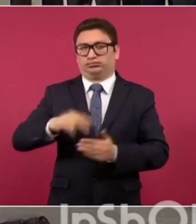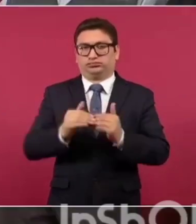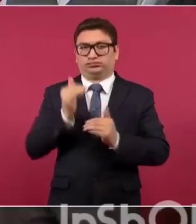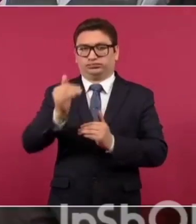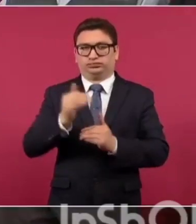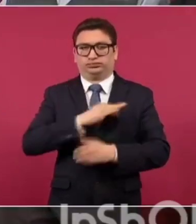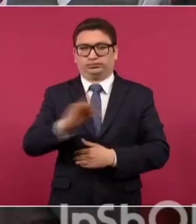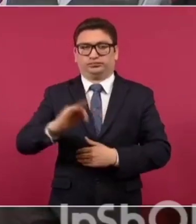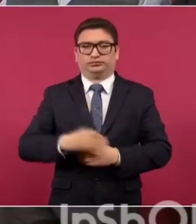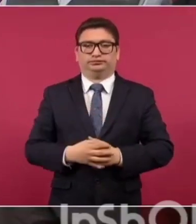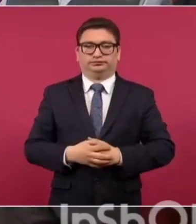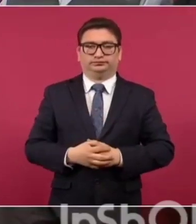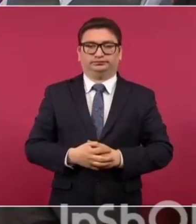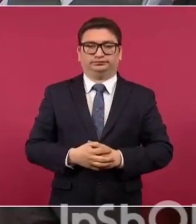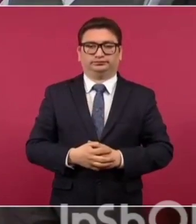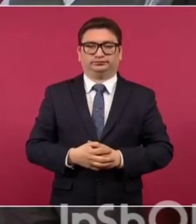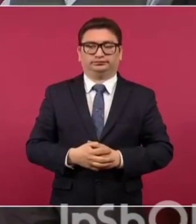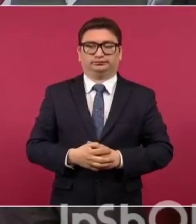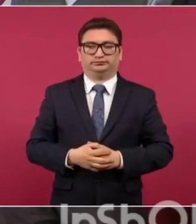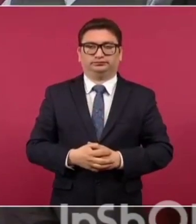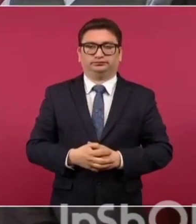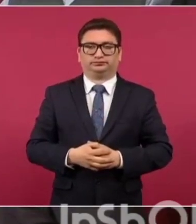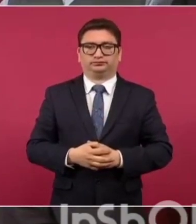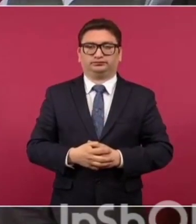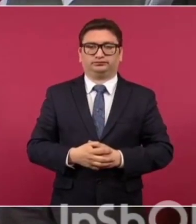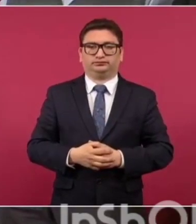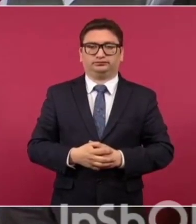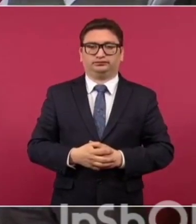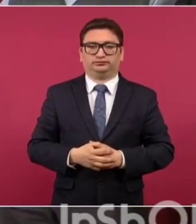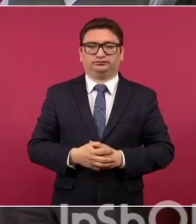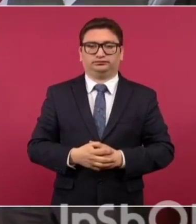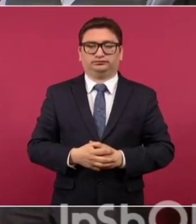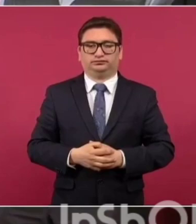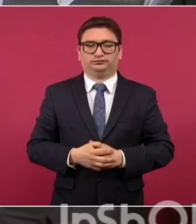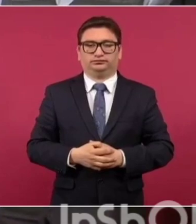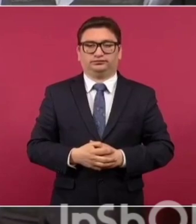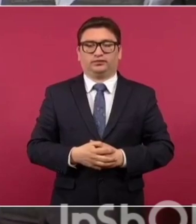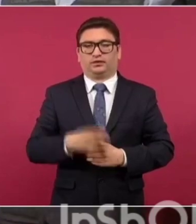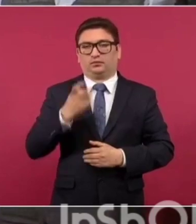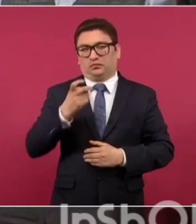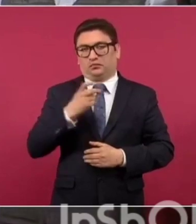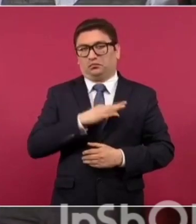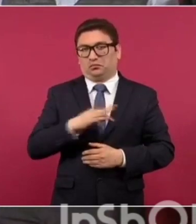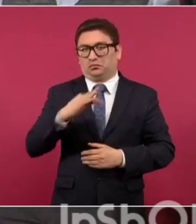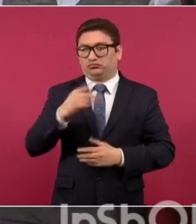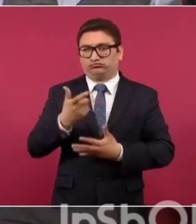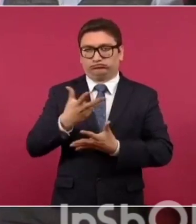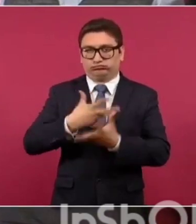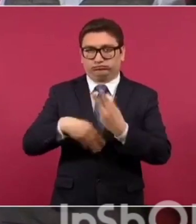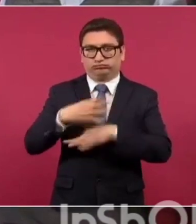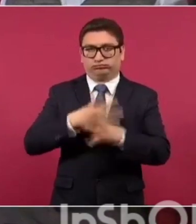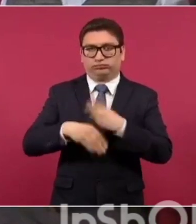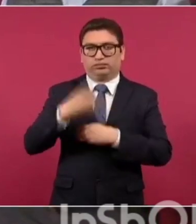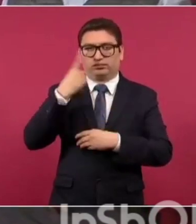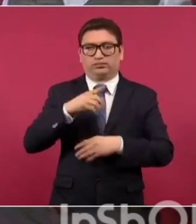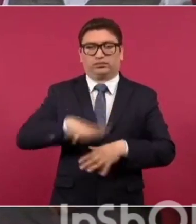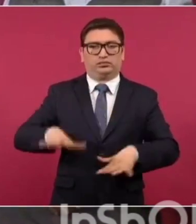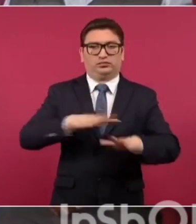logra el que se tengan más ingresos en las familias.